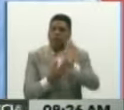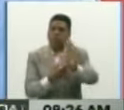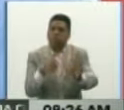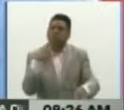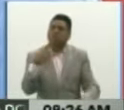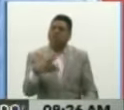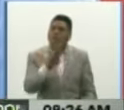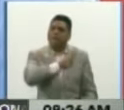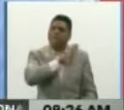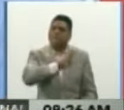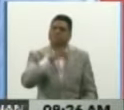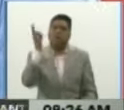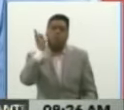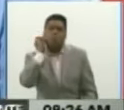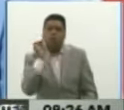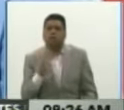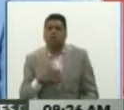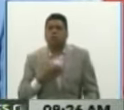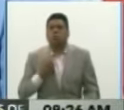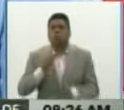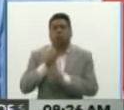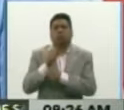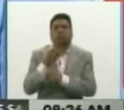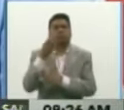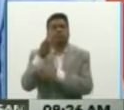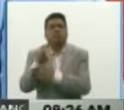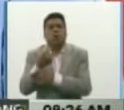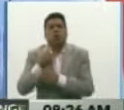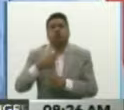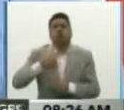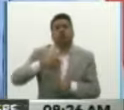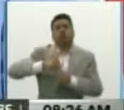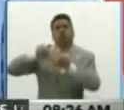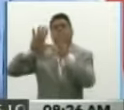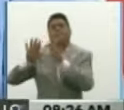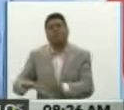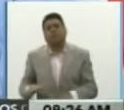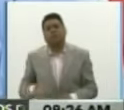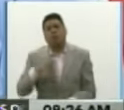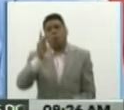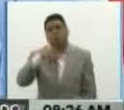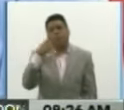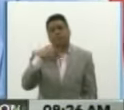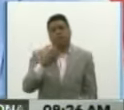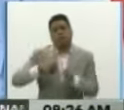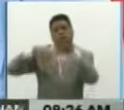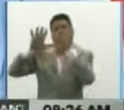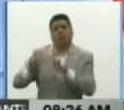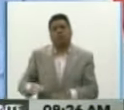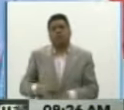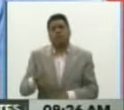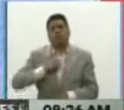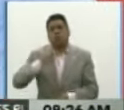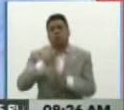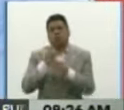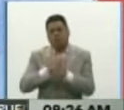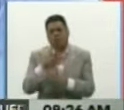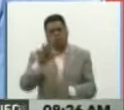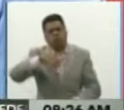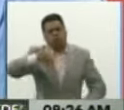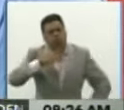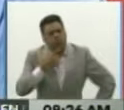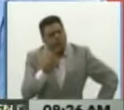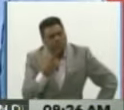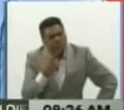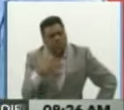misma? Que no me daba acceso porque estoy suspendido. Y es política de la empresa, como estoy suspendido, yo no soy más trabajador de ella. Entonces, donde yo le digo a los